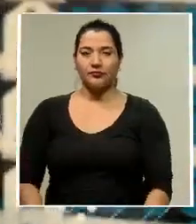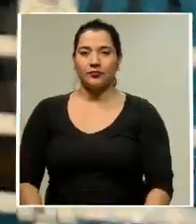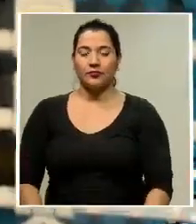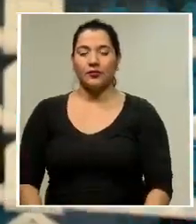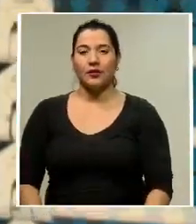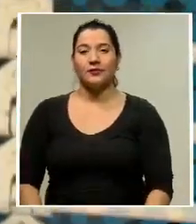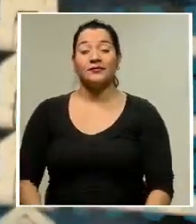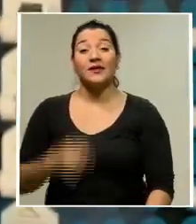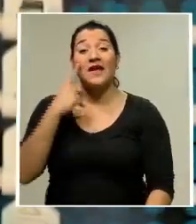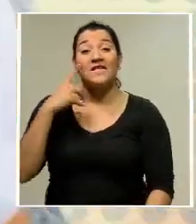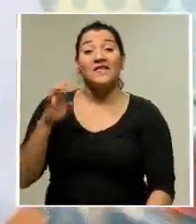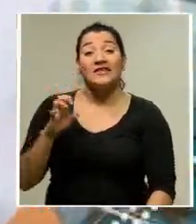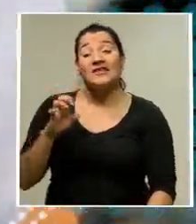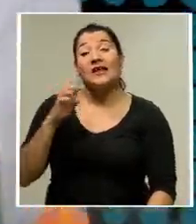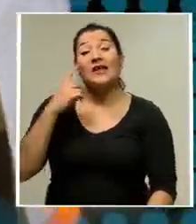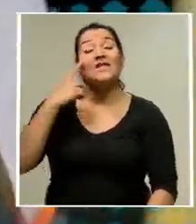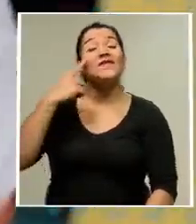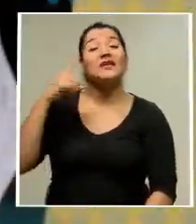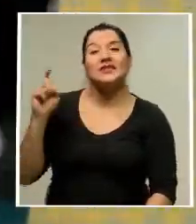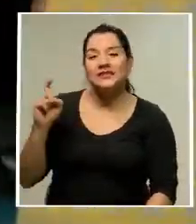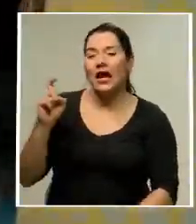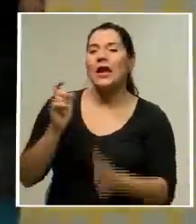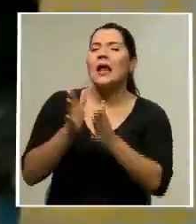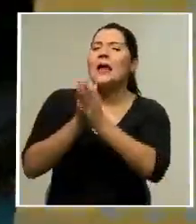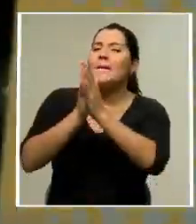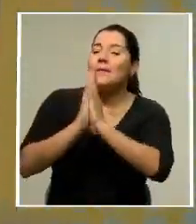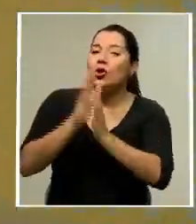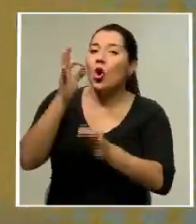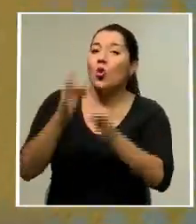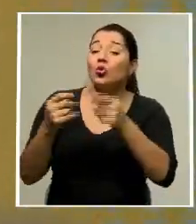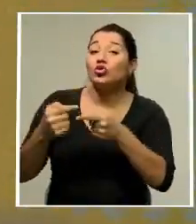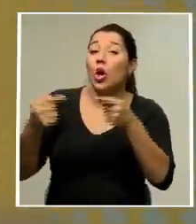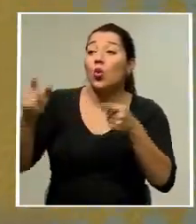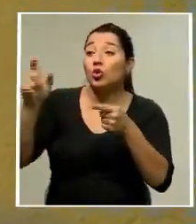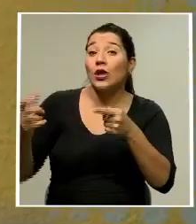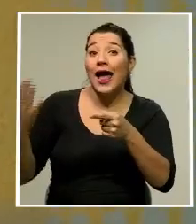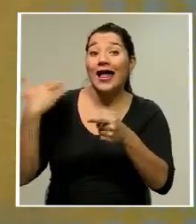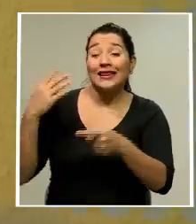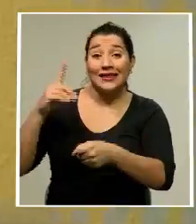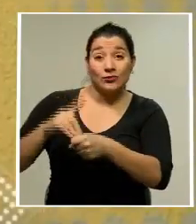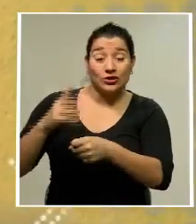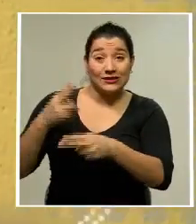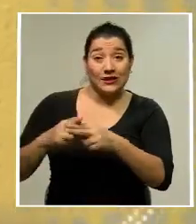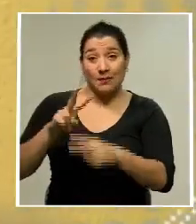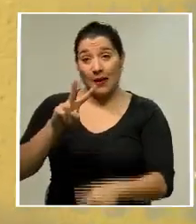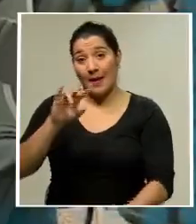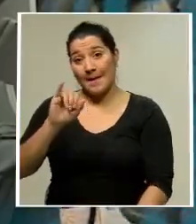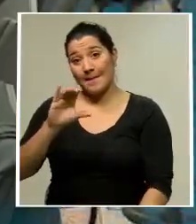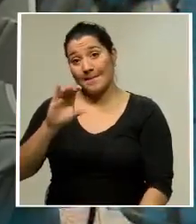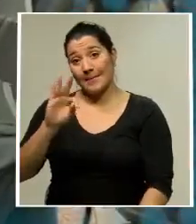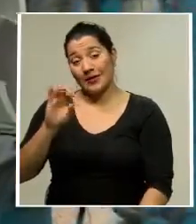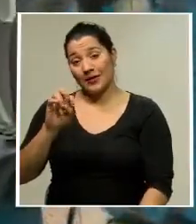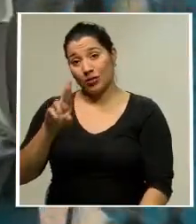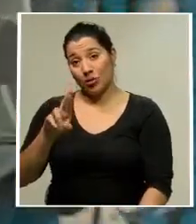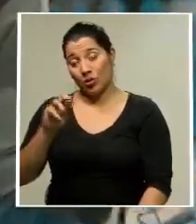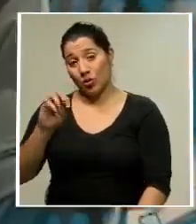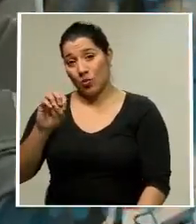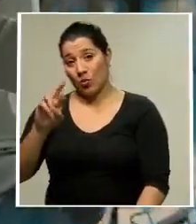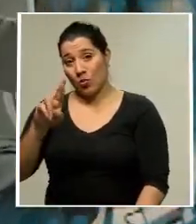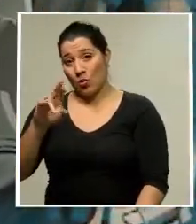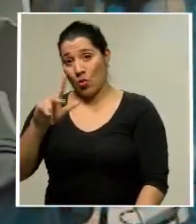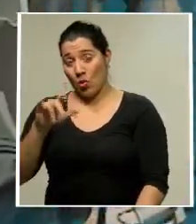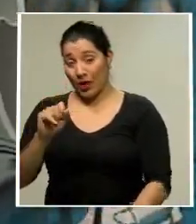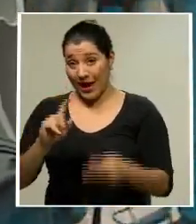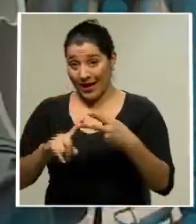La Fiscalía acusó y pidió la apertura de un juicio contra el exdiputado Víctor Morales Zapata, el empresario Juan Carlos Bolaños,